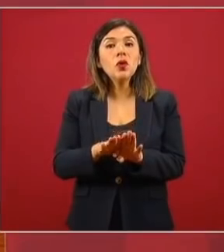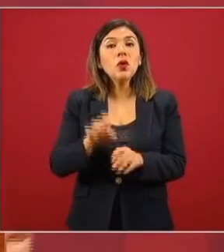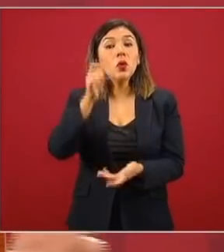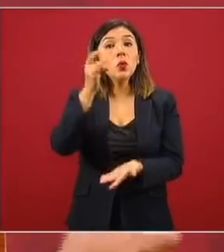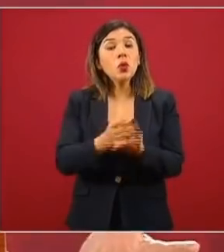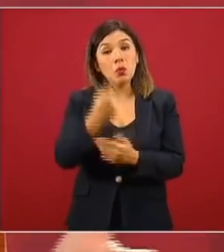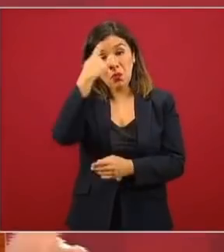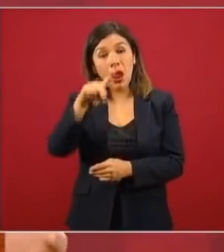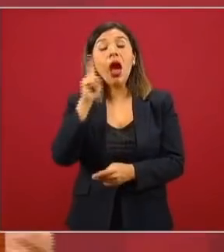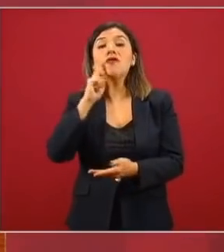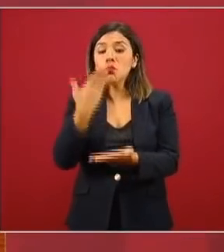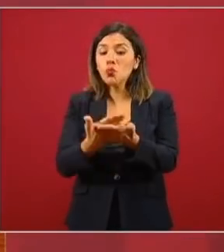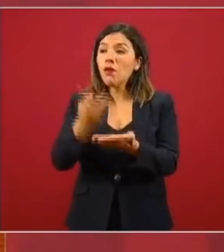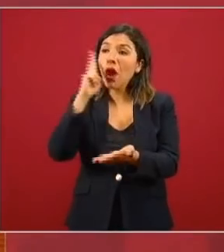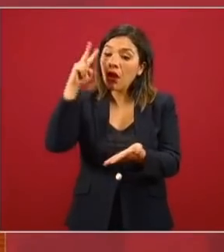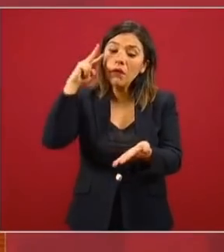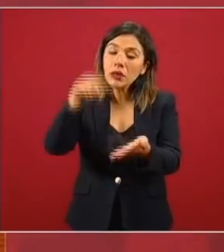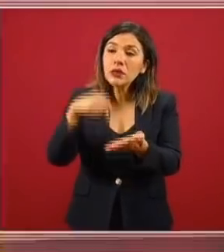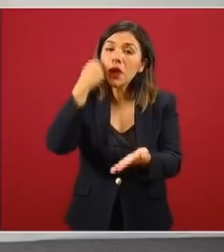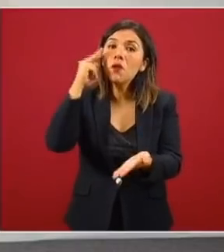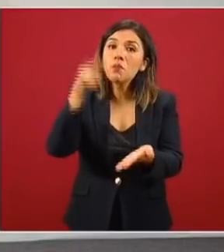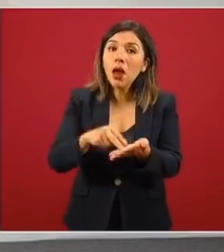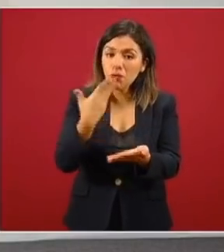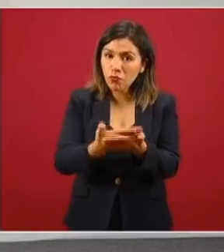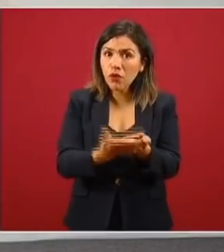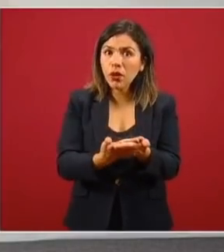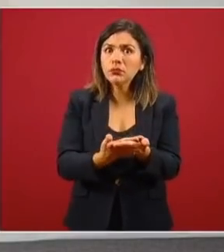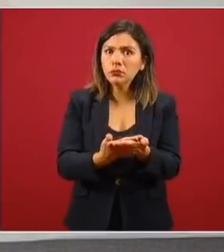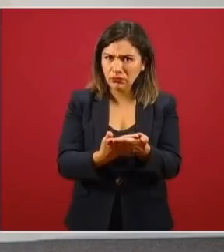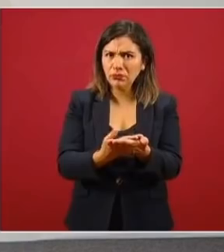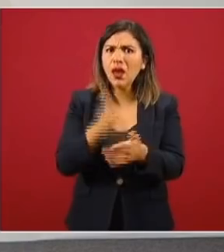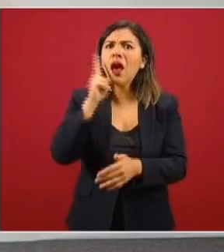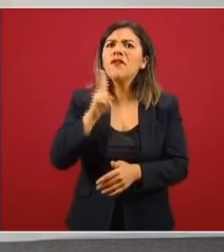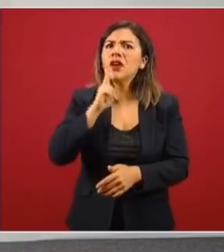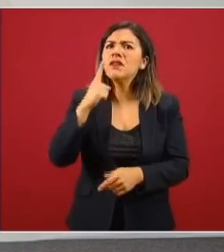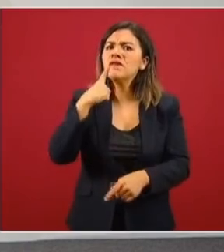a ver, presente las pruebas, sino a ver, denúncienme.